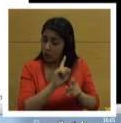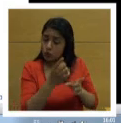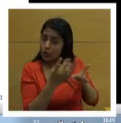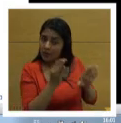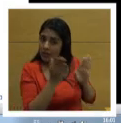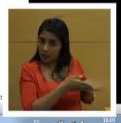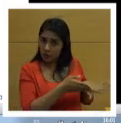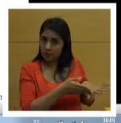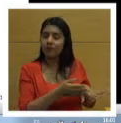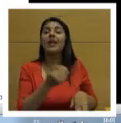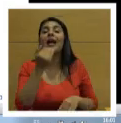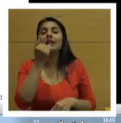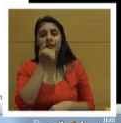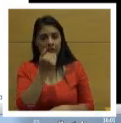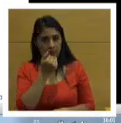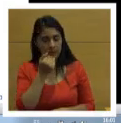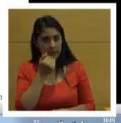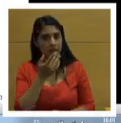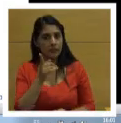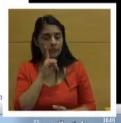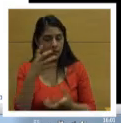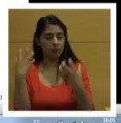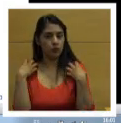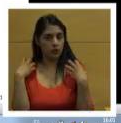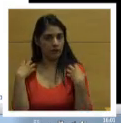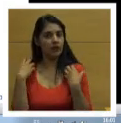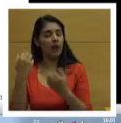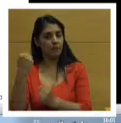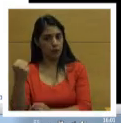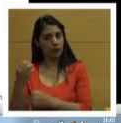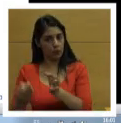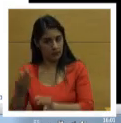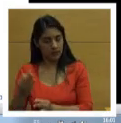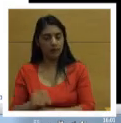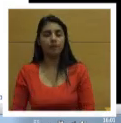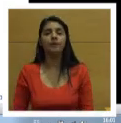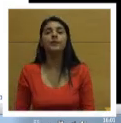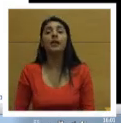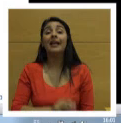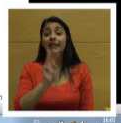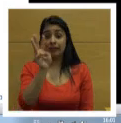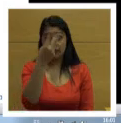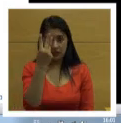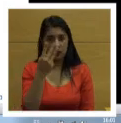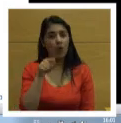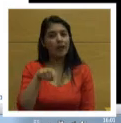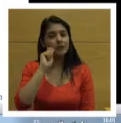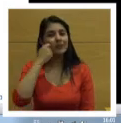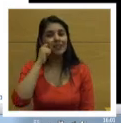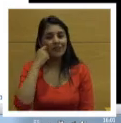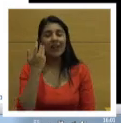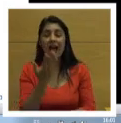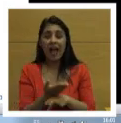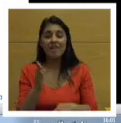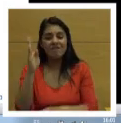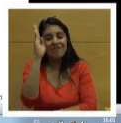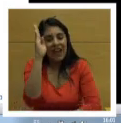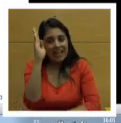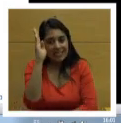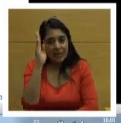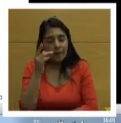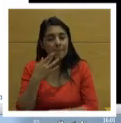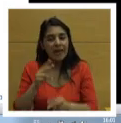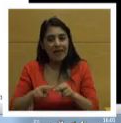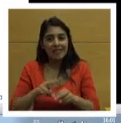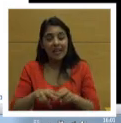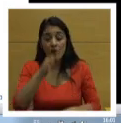de vulnerabilidad. 3. Esto se traduce en establecer bases para las actuaciones de funcionarios